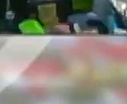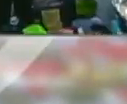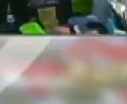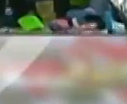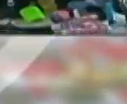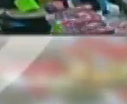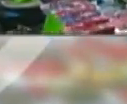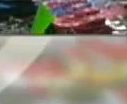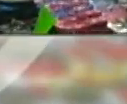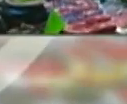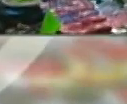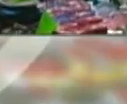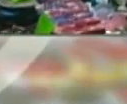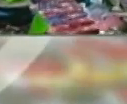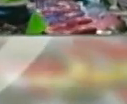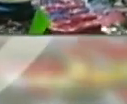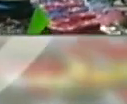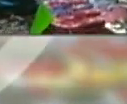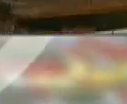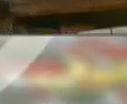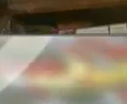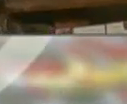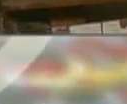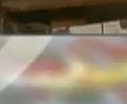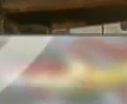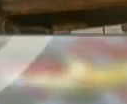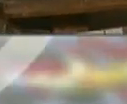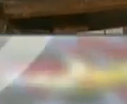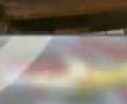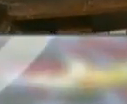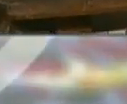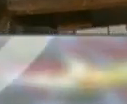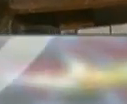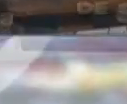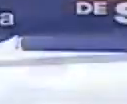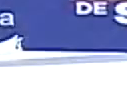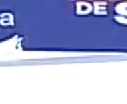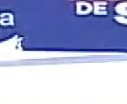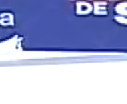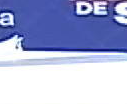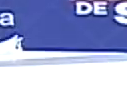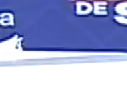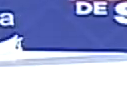salir. ¿Dónde? ¿Dónde es posible eso? Díganmelo, ¿no?